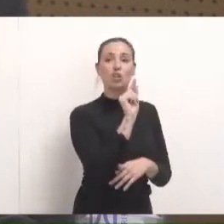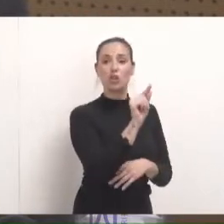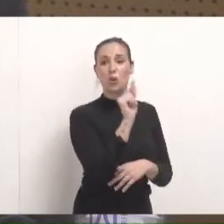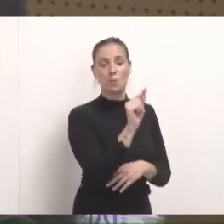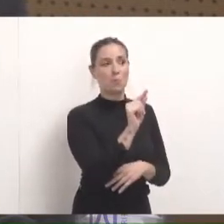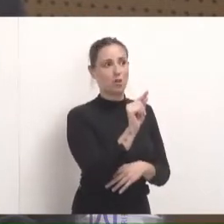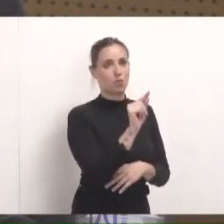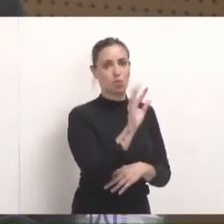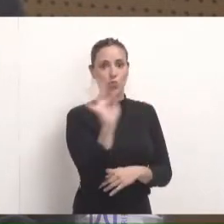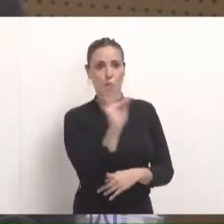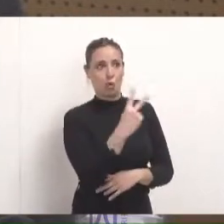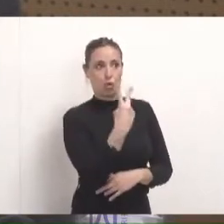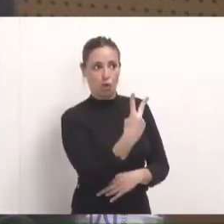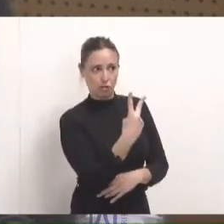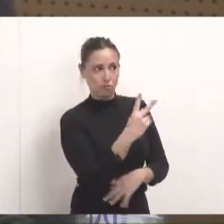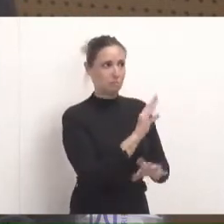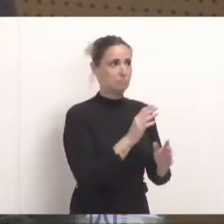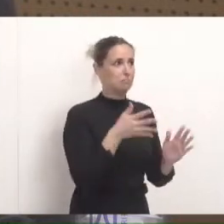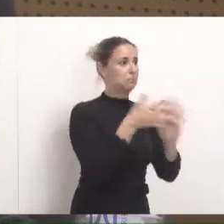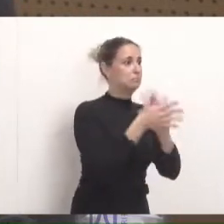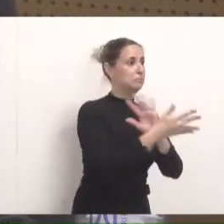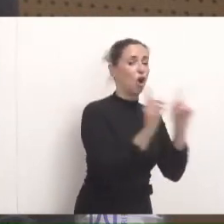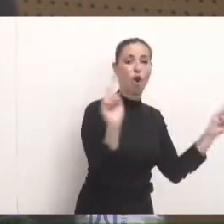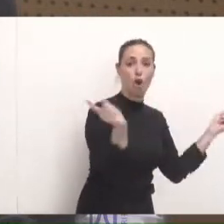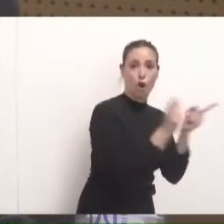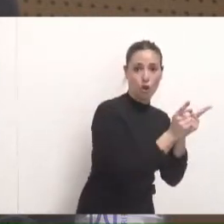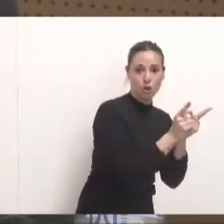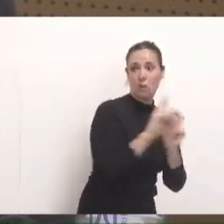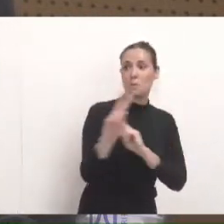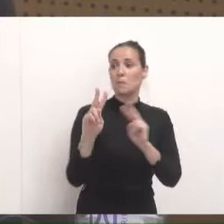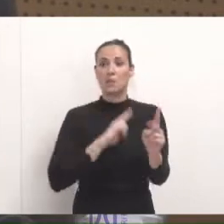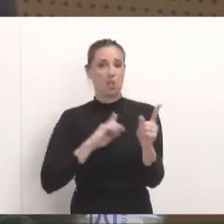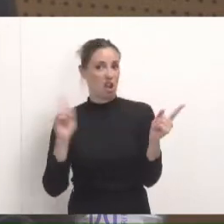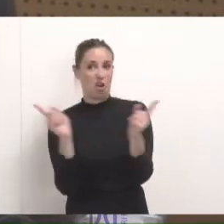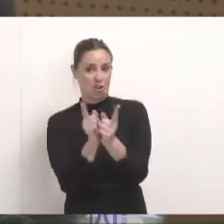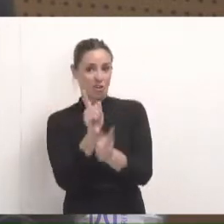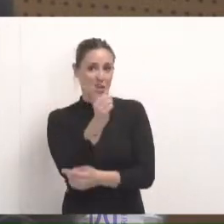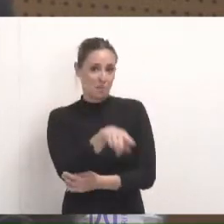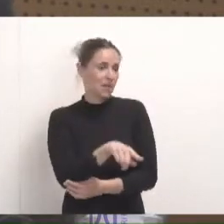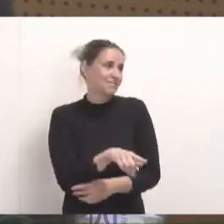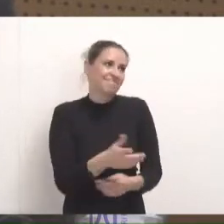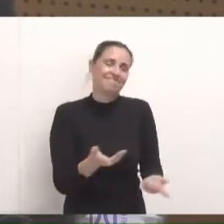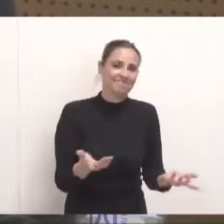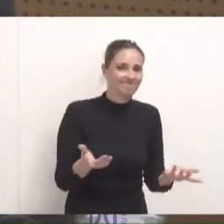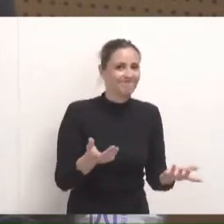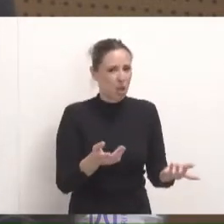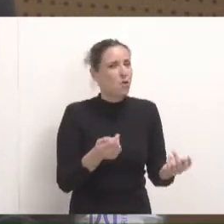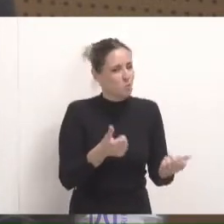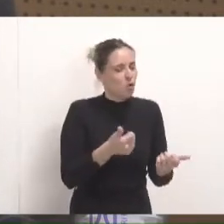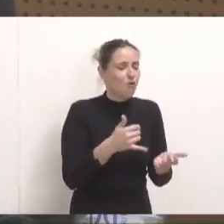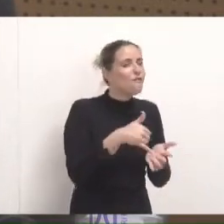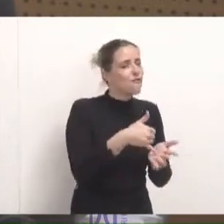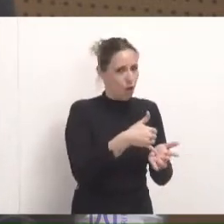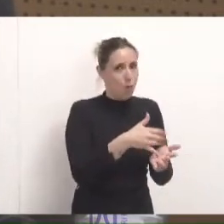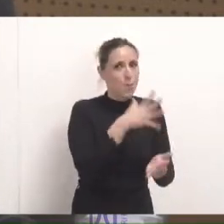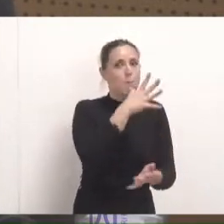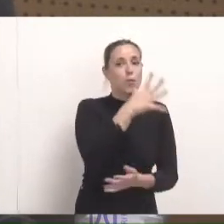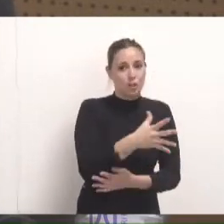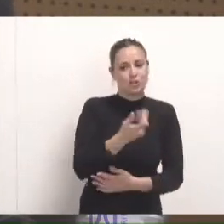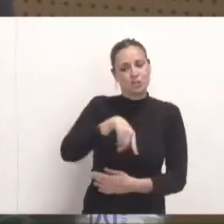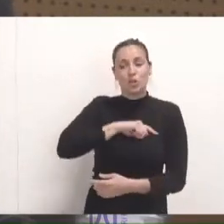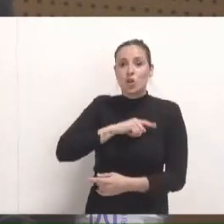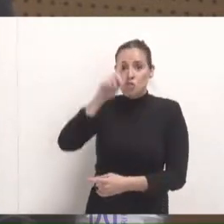repartidos en dos turnos y la persona que responde de la misma manera, ¿no? No sé si hoy agotaremos la totalidad del tiempo previsto, ¿no?, para la comparecencia, pero sí nos